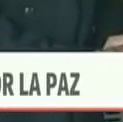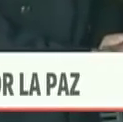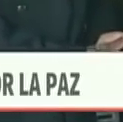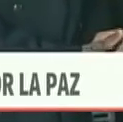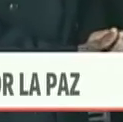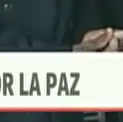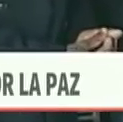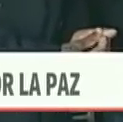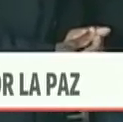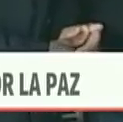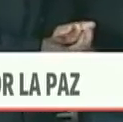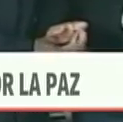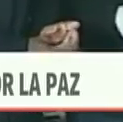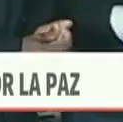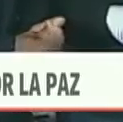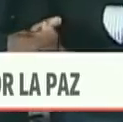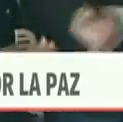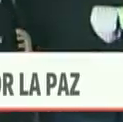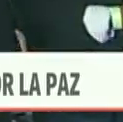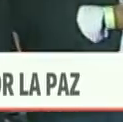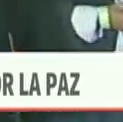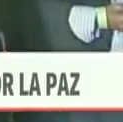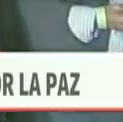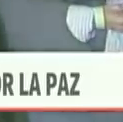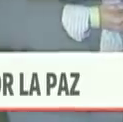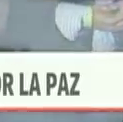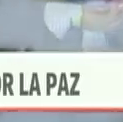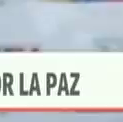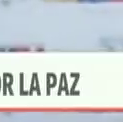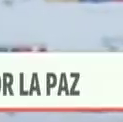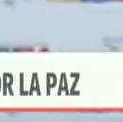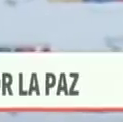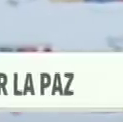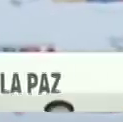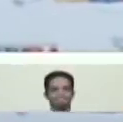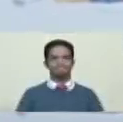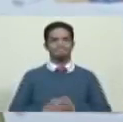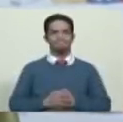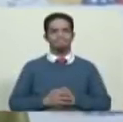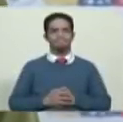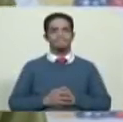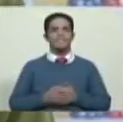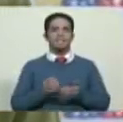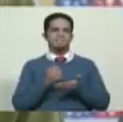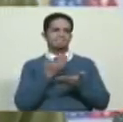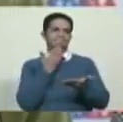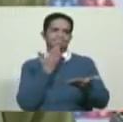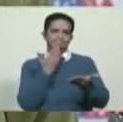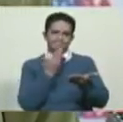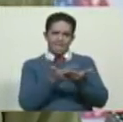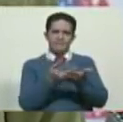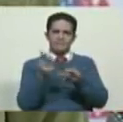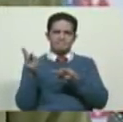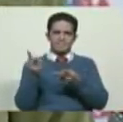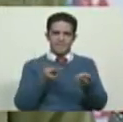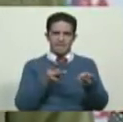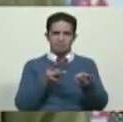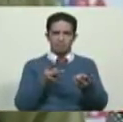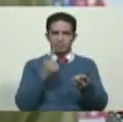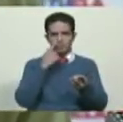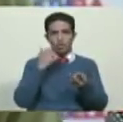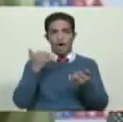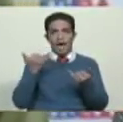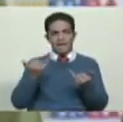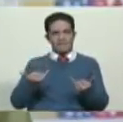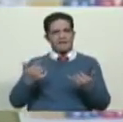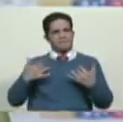que bendiga a nuestra Venezuela, que nos ayude a consolidar la paz con justicia, la